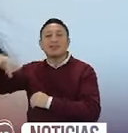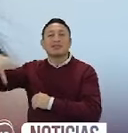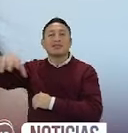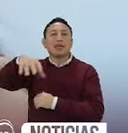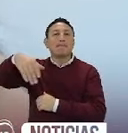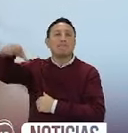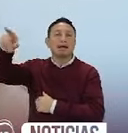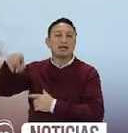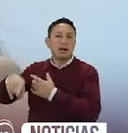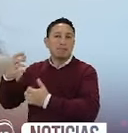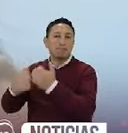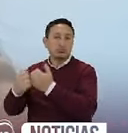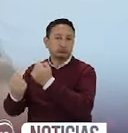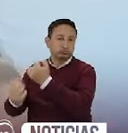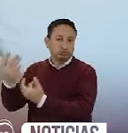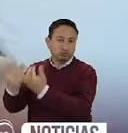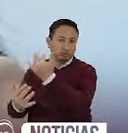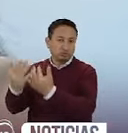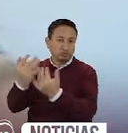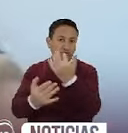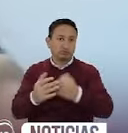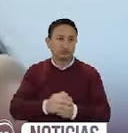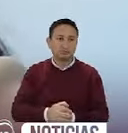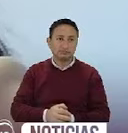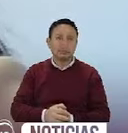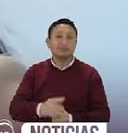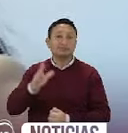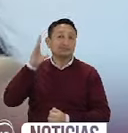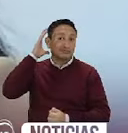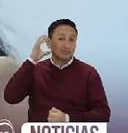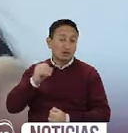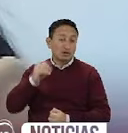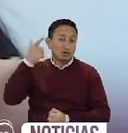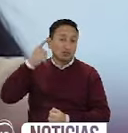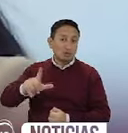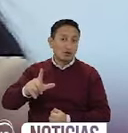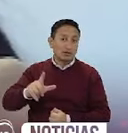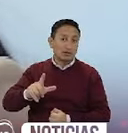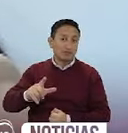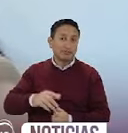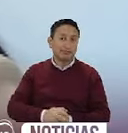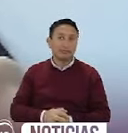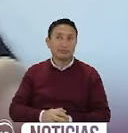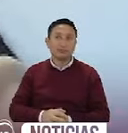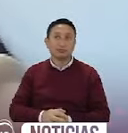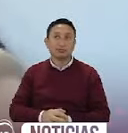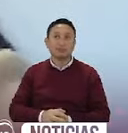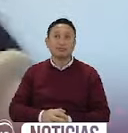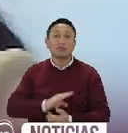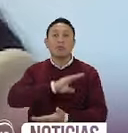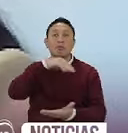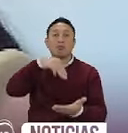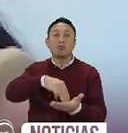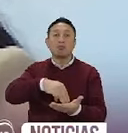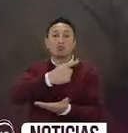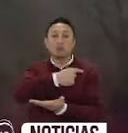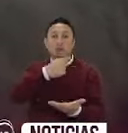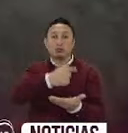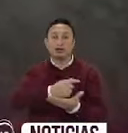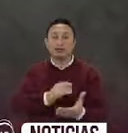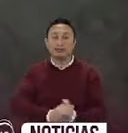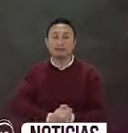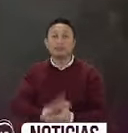más incidencia a incendios forestales, como son Azuay, Loja y en la costa iguales provincias de Manabí y Guayas.